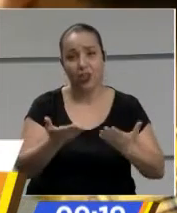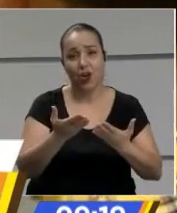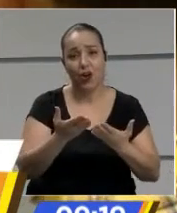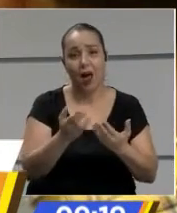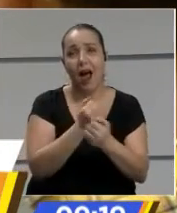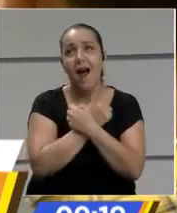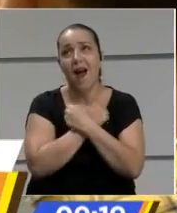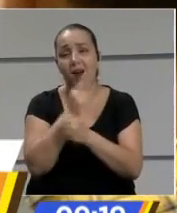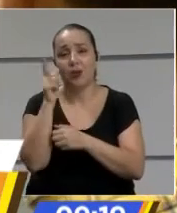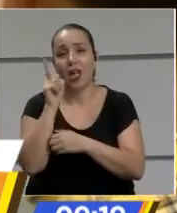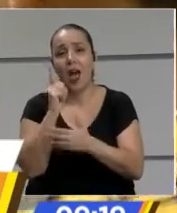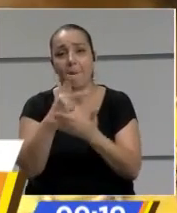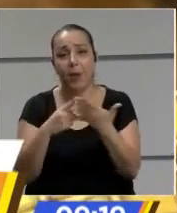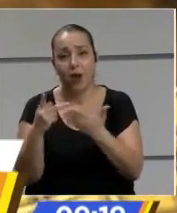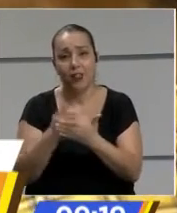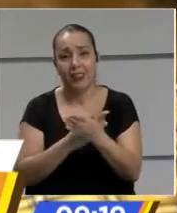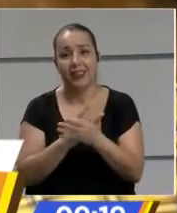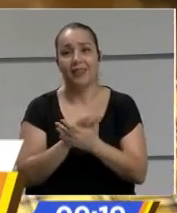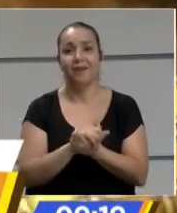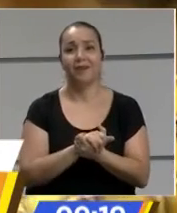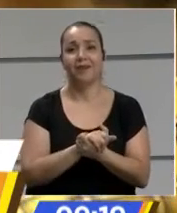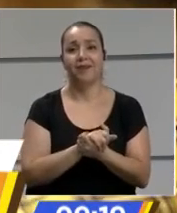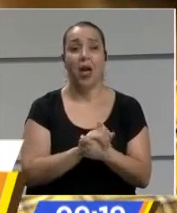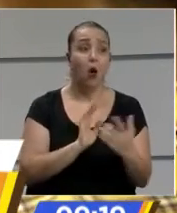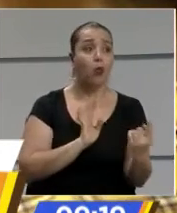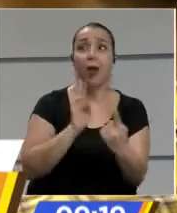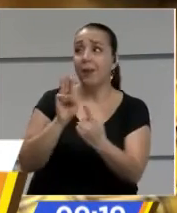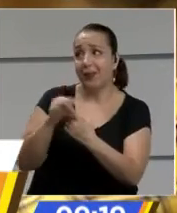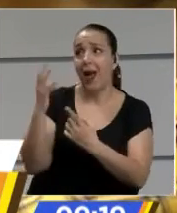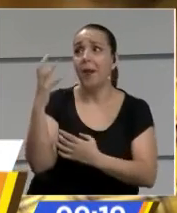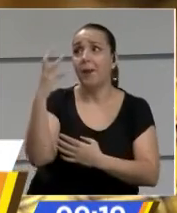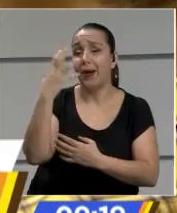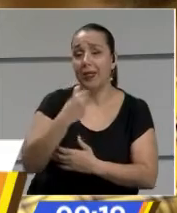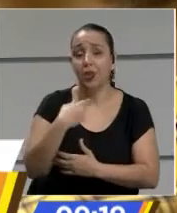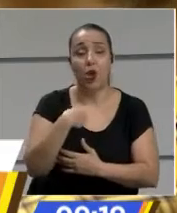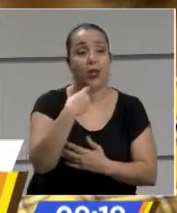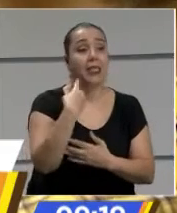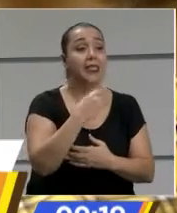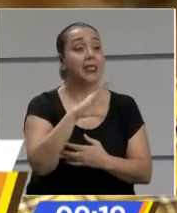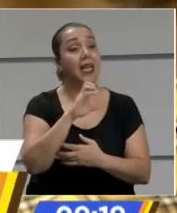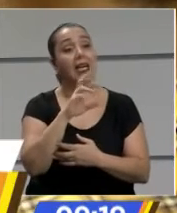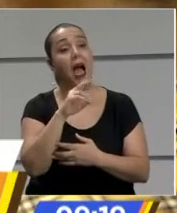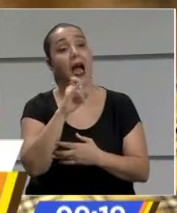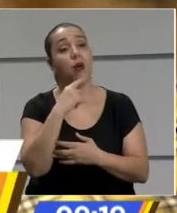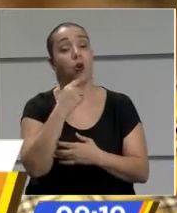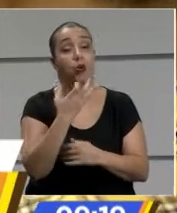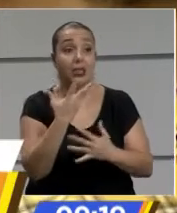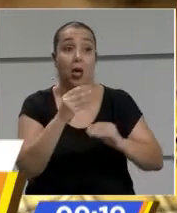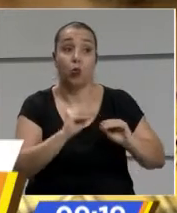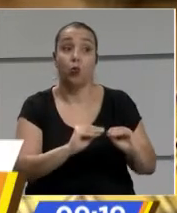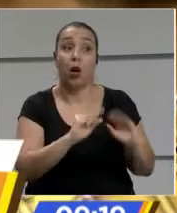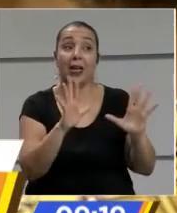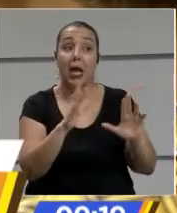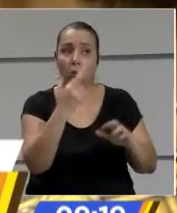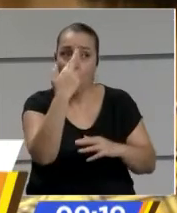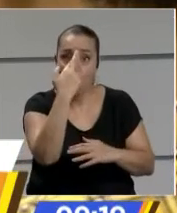Amo esa provincia, dice ella. Qué mensaje más lindo. ¿Verdad? Y qué Carlos Ramos dice, quiero hacer una aclaración con todo respeto. Y hoy viene